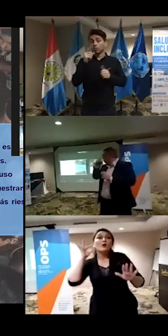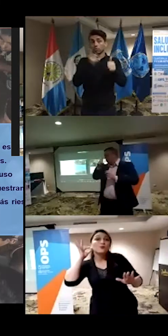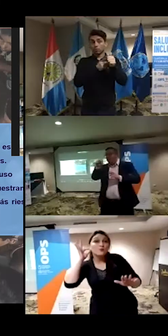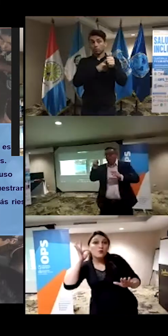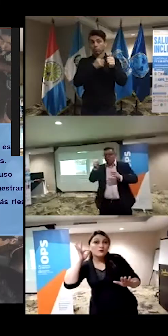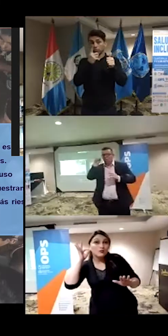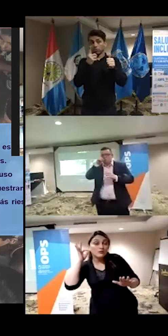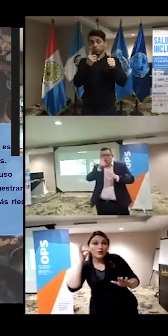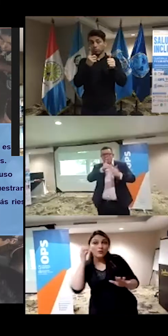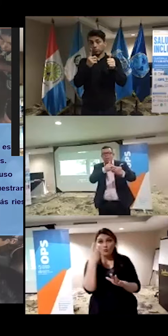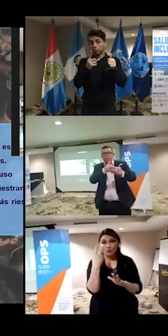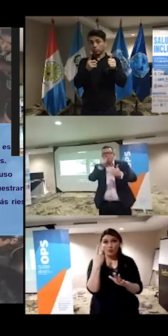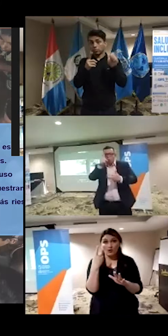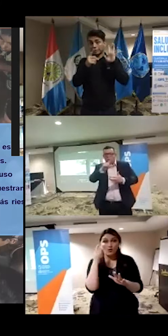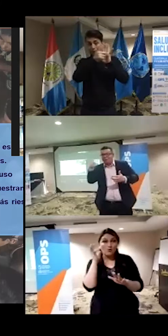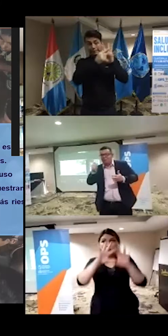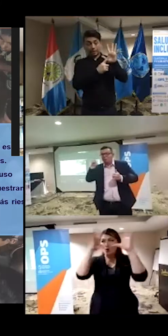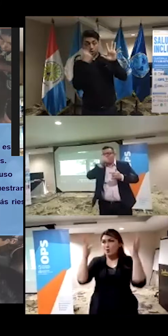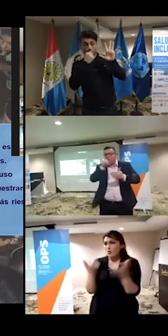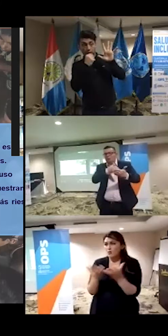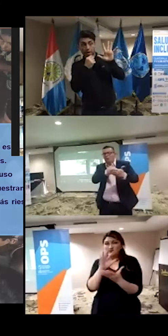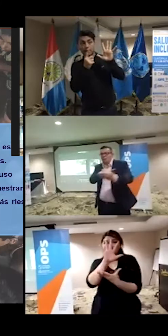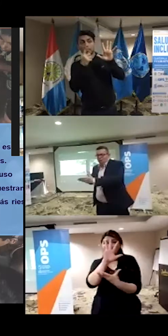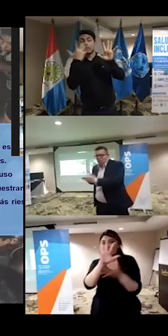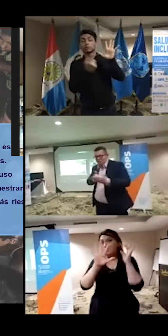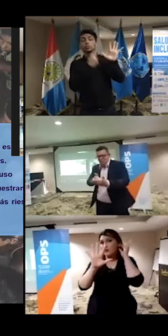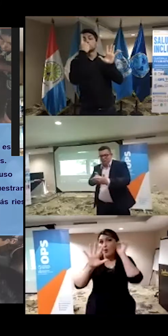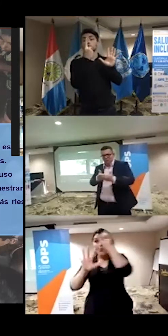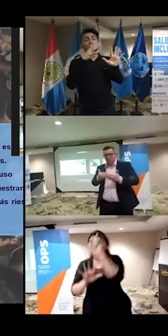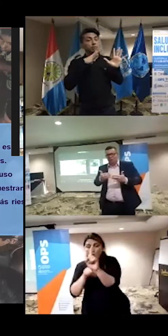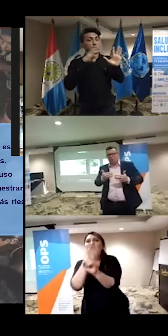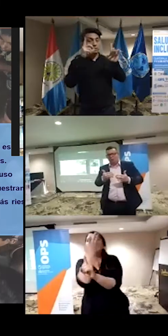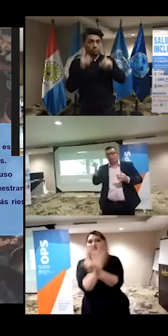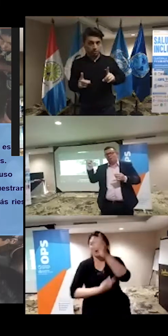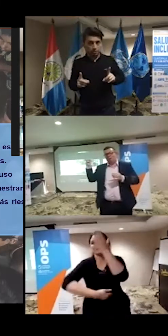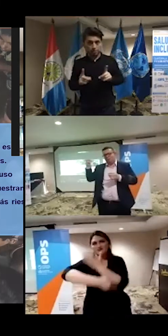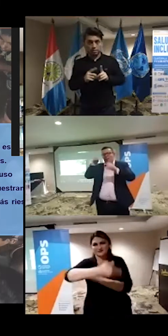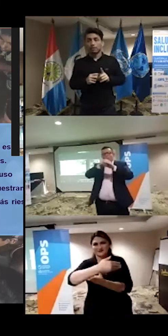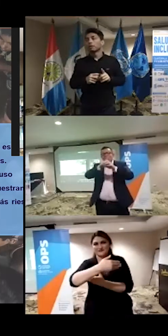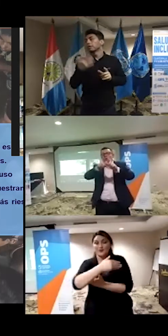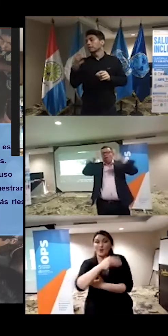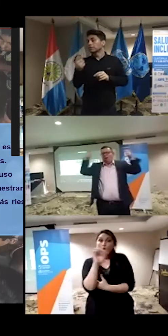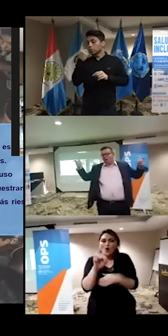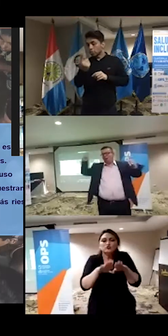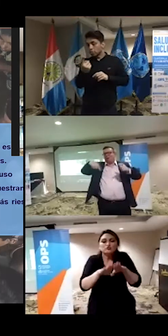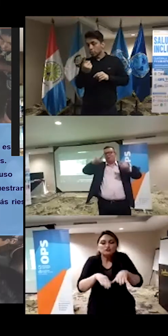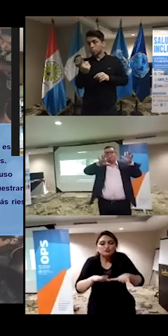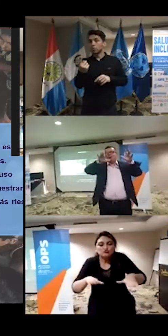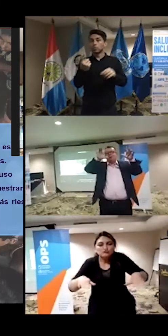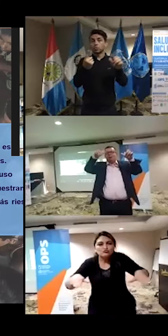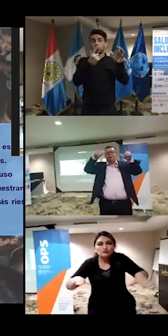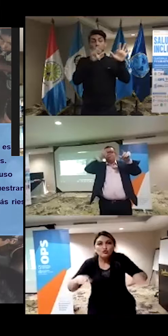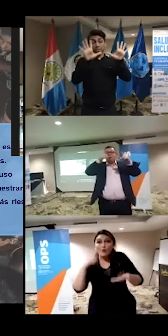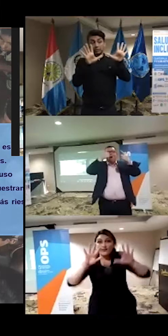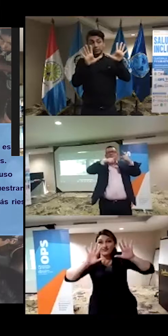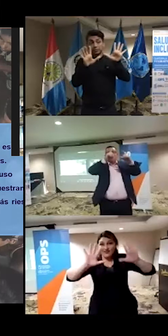probablemente tiene algún tipo de discapacidad. A su vez, 1 de cada 10 niños, estos son datos generales